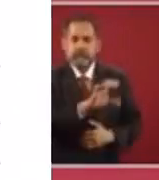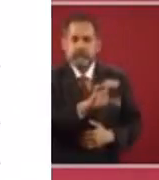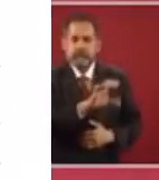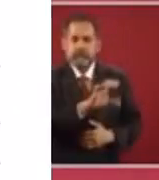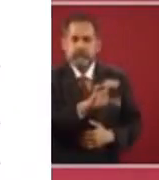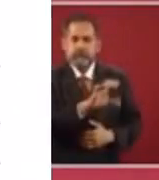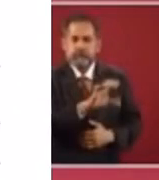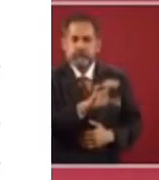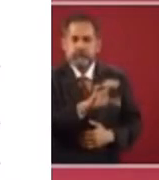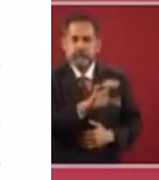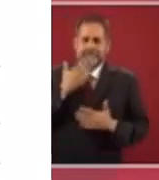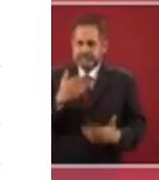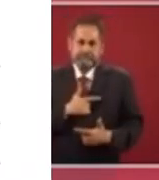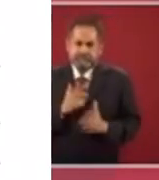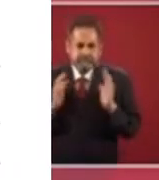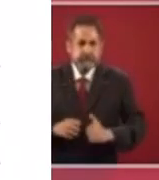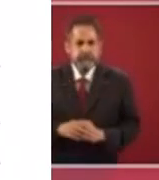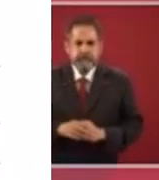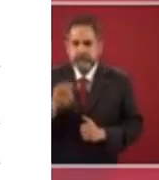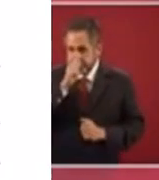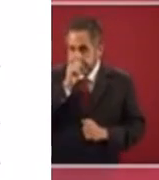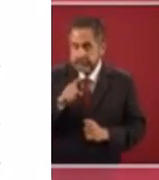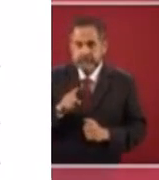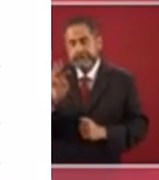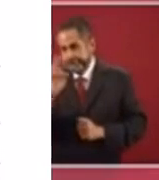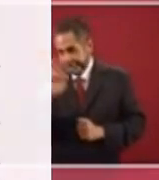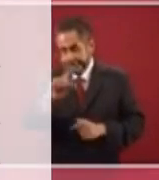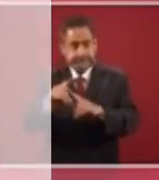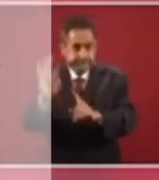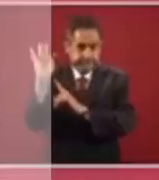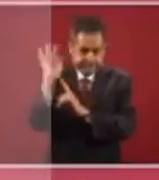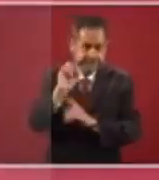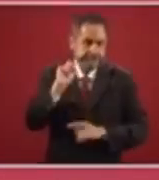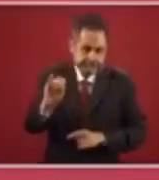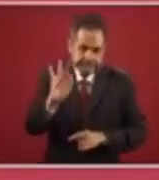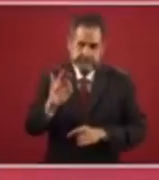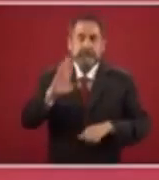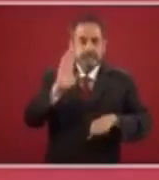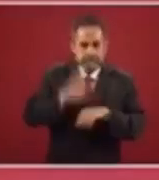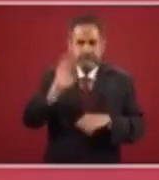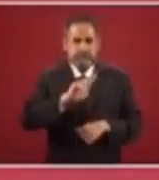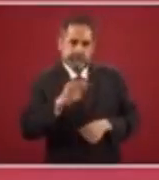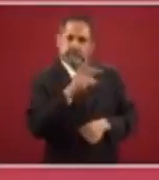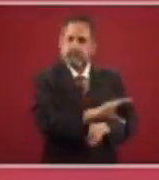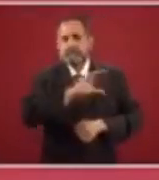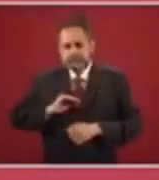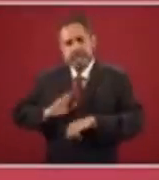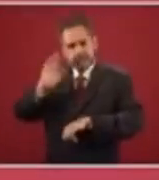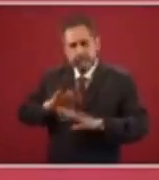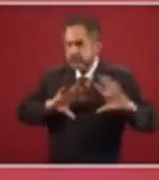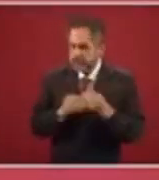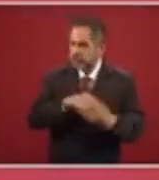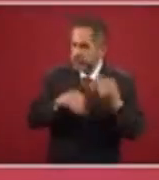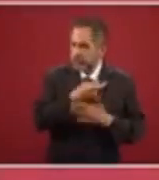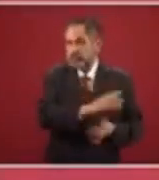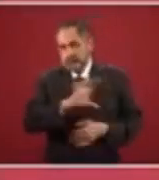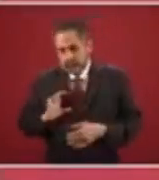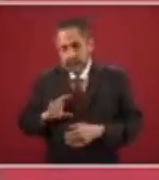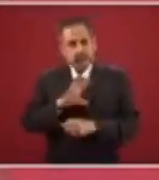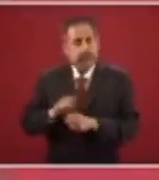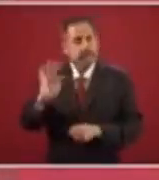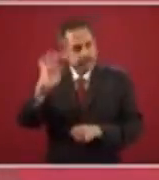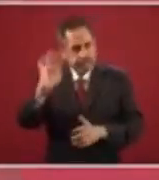concluido y que es, desde luego, muy probable que recuperemos más, que se recupere todo.